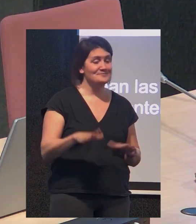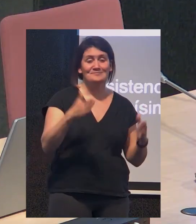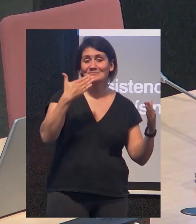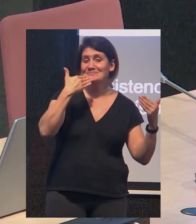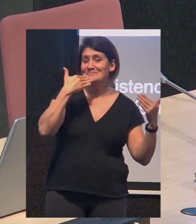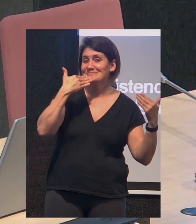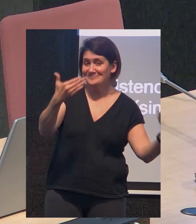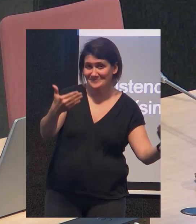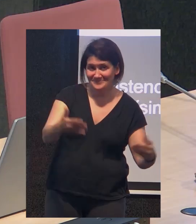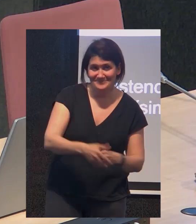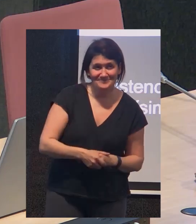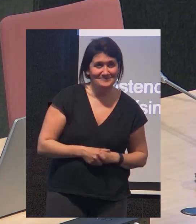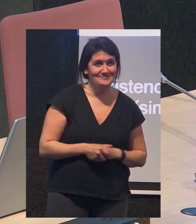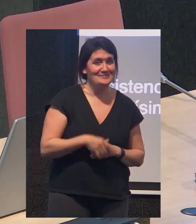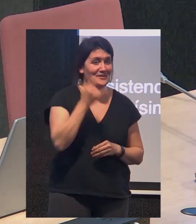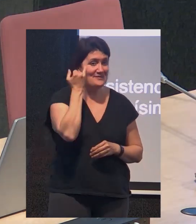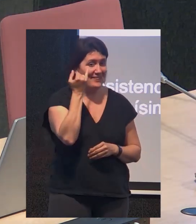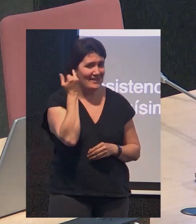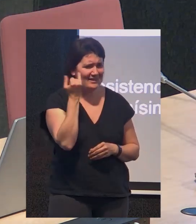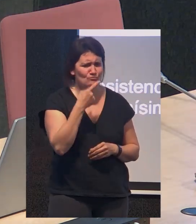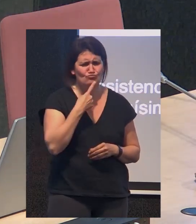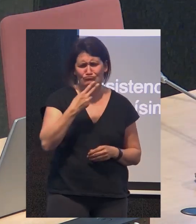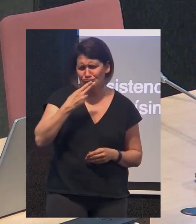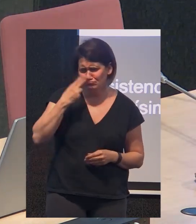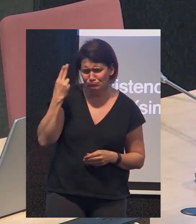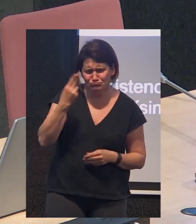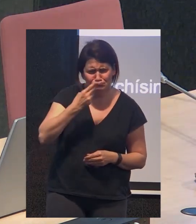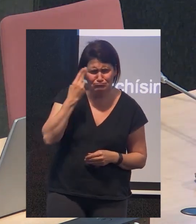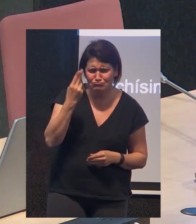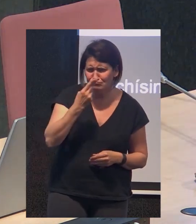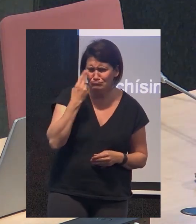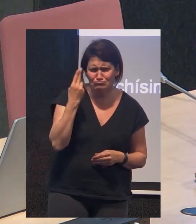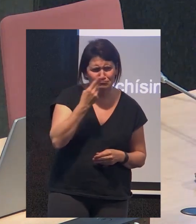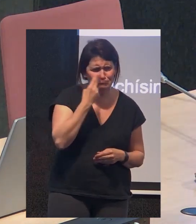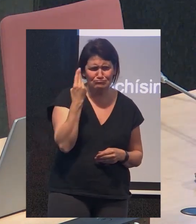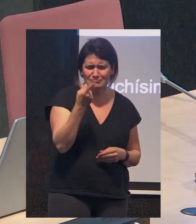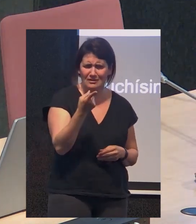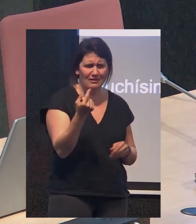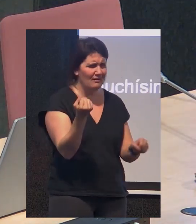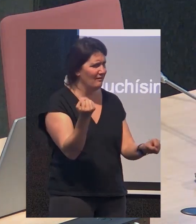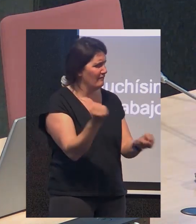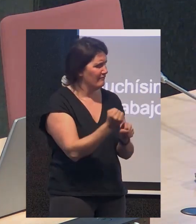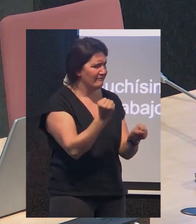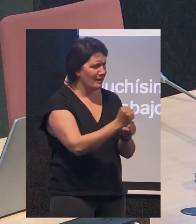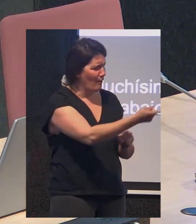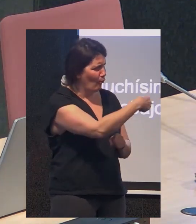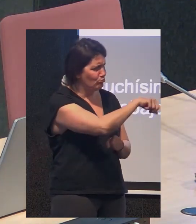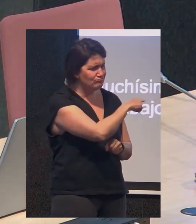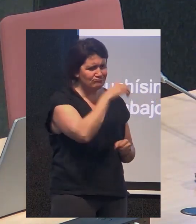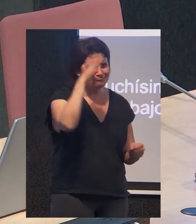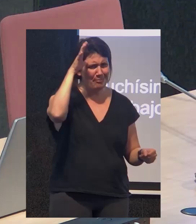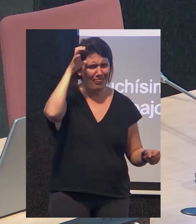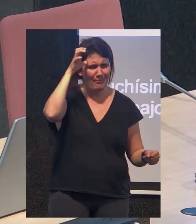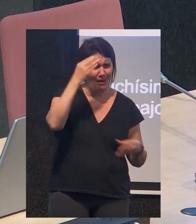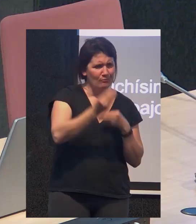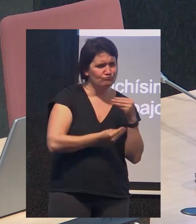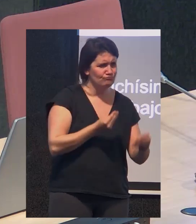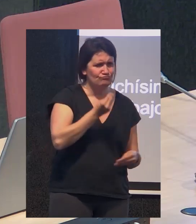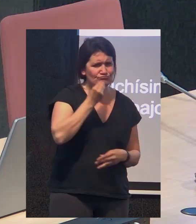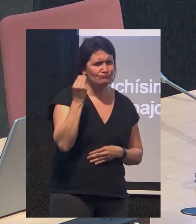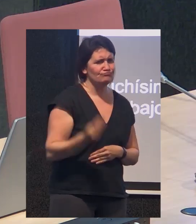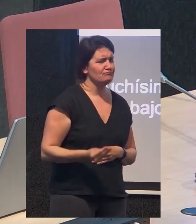Muchísimas gracias, Brendan. Súper interesante, muy interesante el trabajo que hacéis en el BCBL